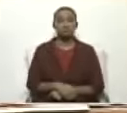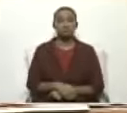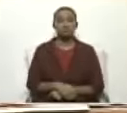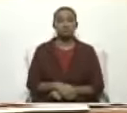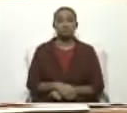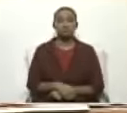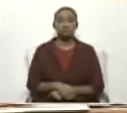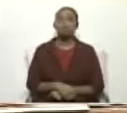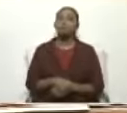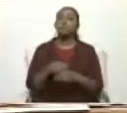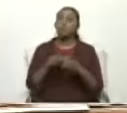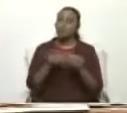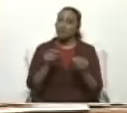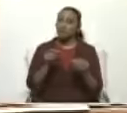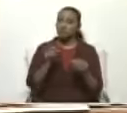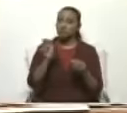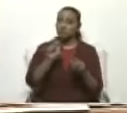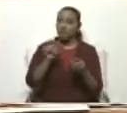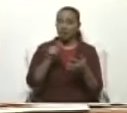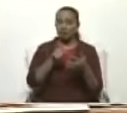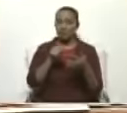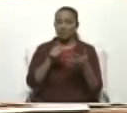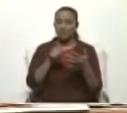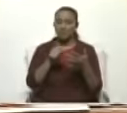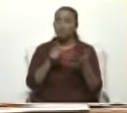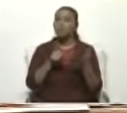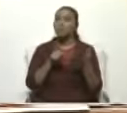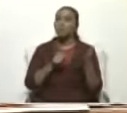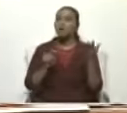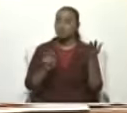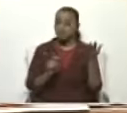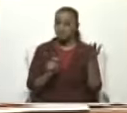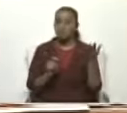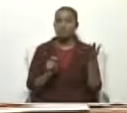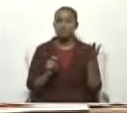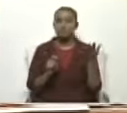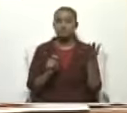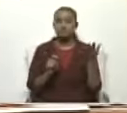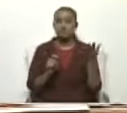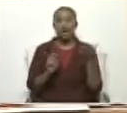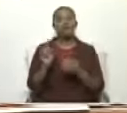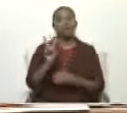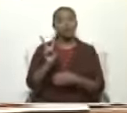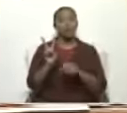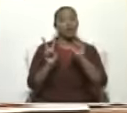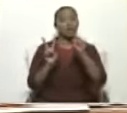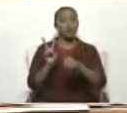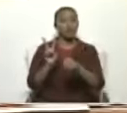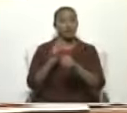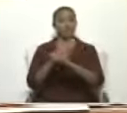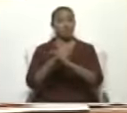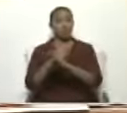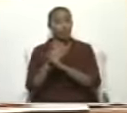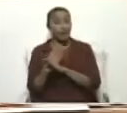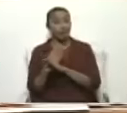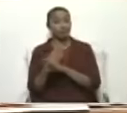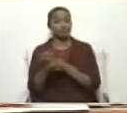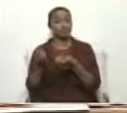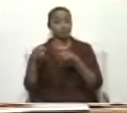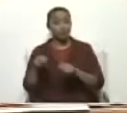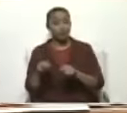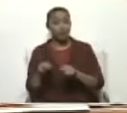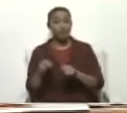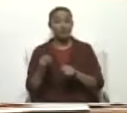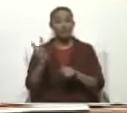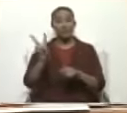12 trimestres seguidos de crecimiento económico. En un país bloqueado, sancionado,